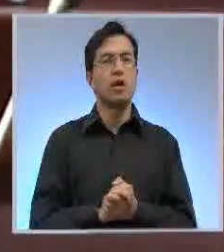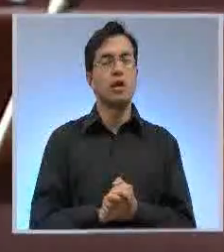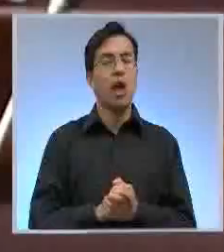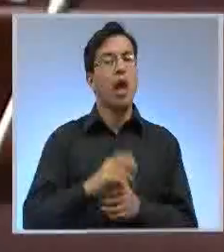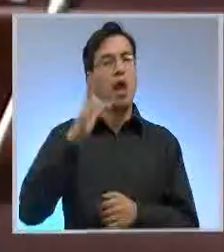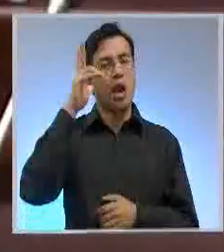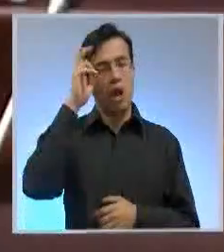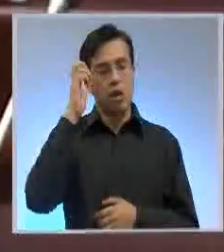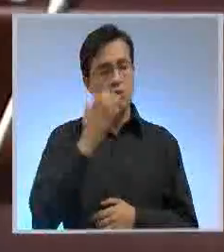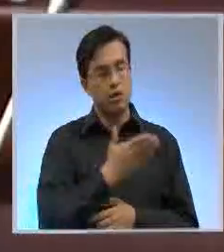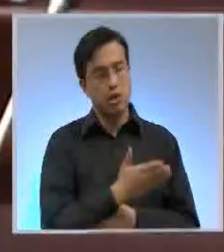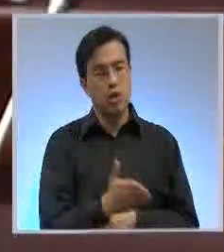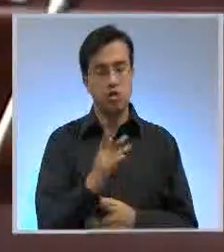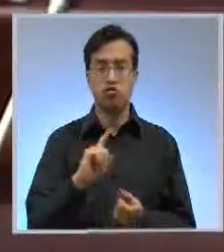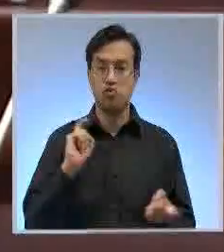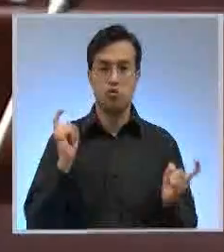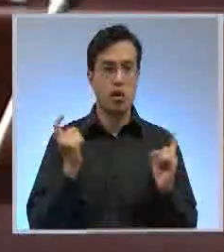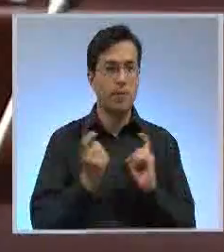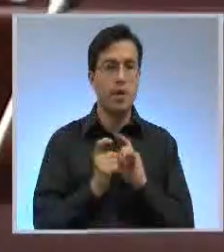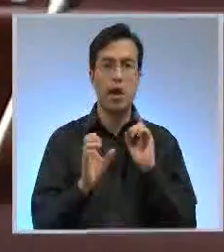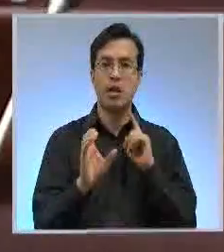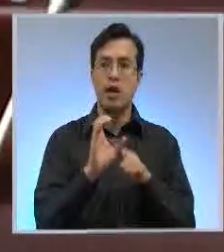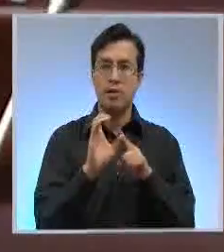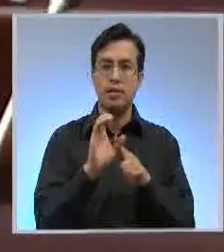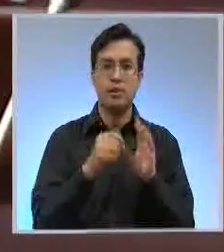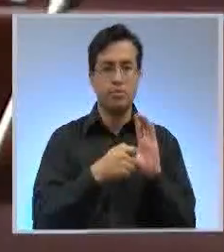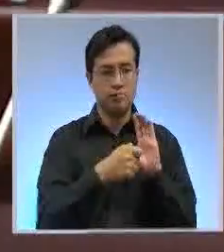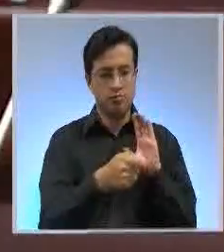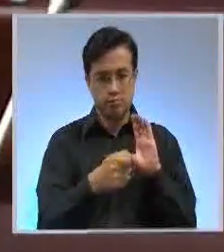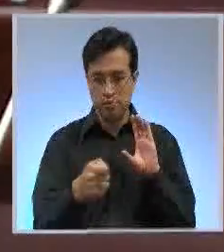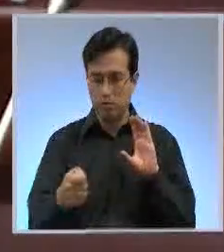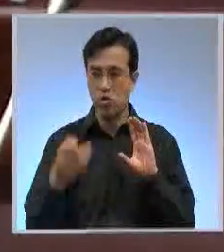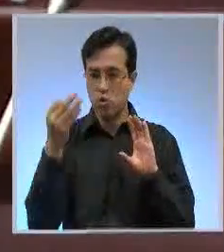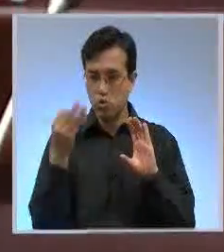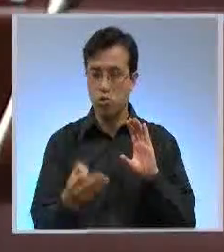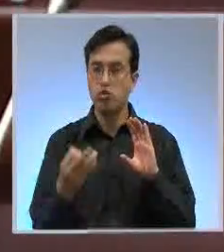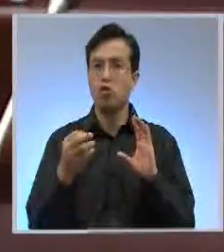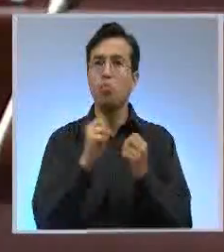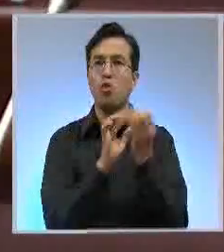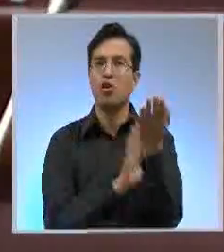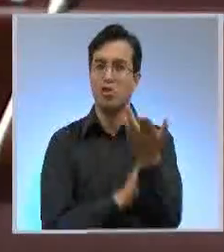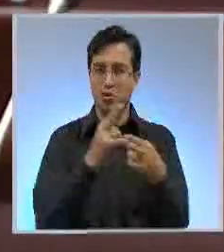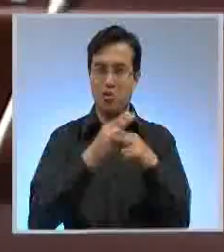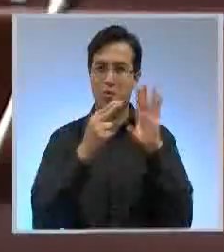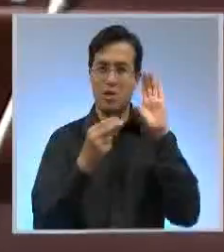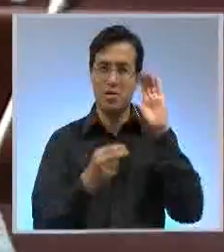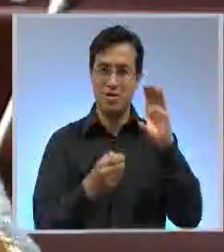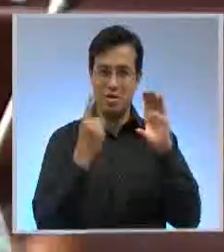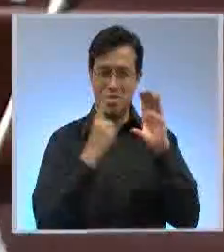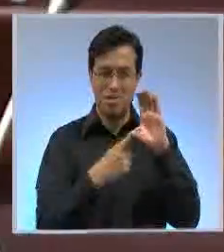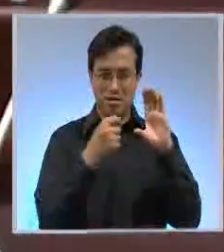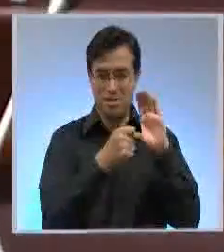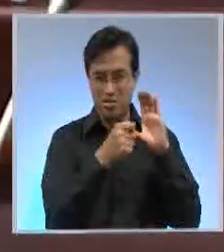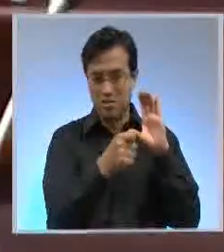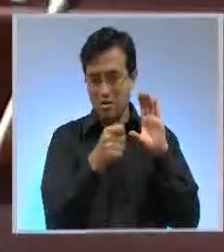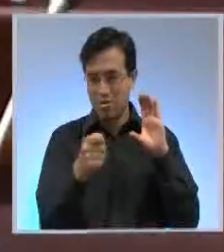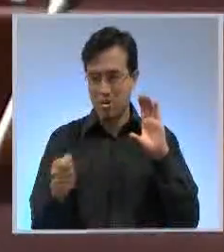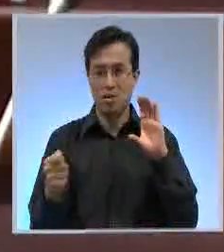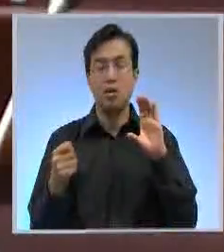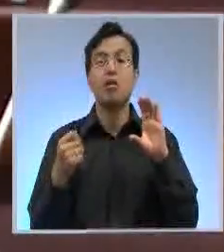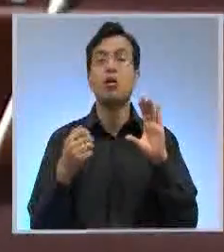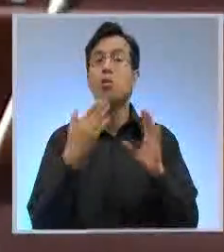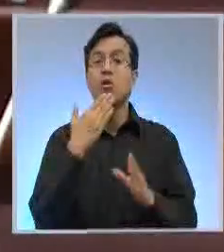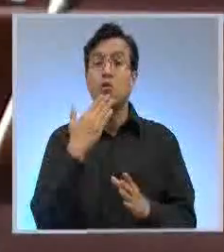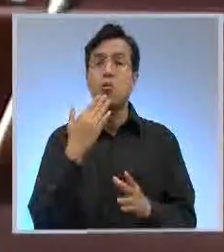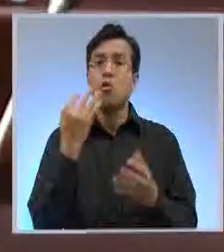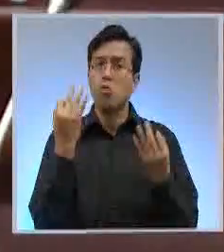discusión ideológica profunda de la Revolución Ciudadana en torno a la política fiscal y que en este